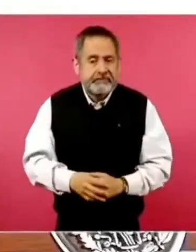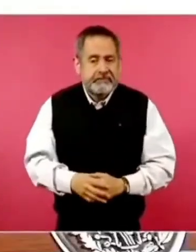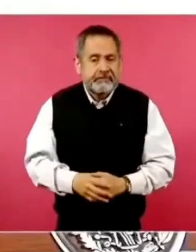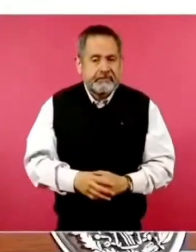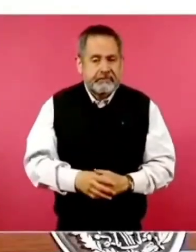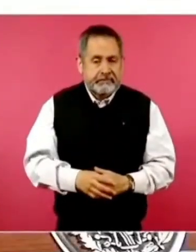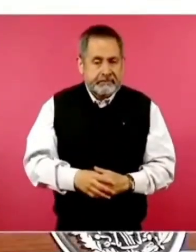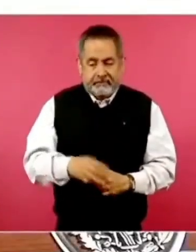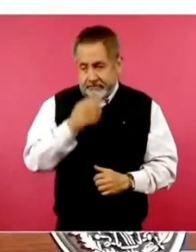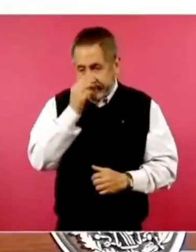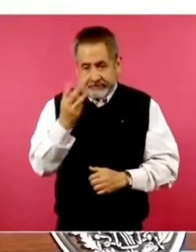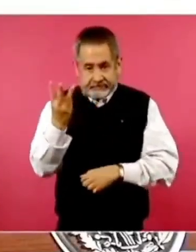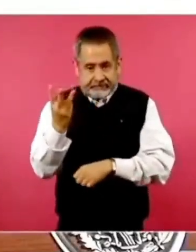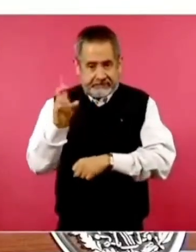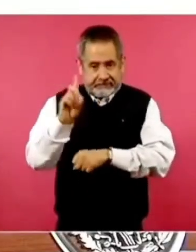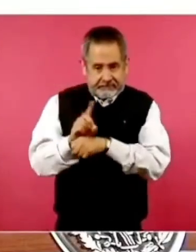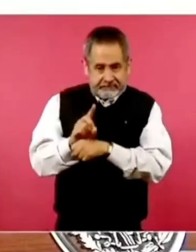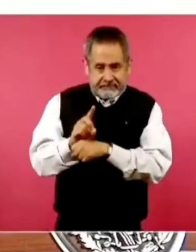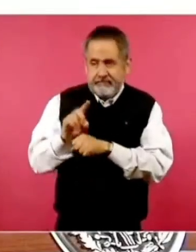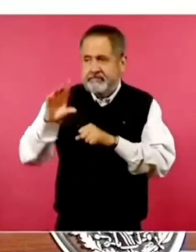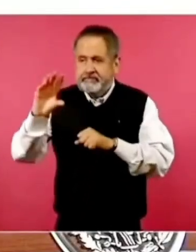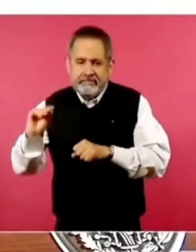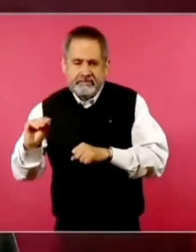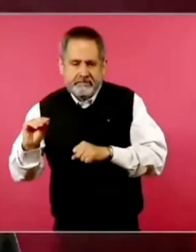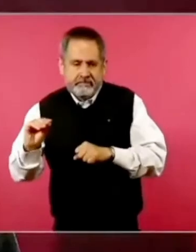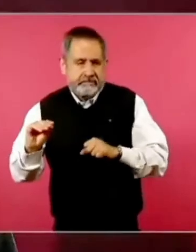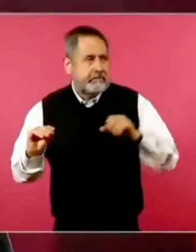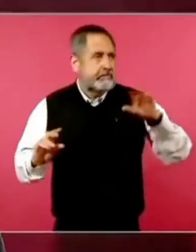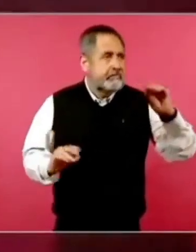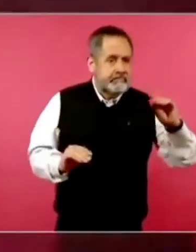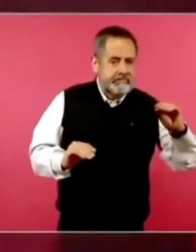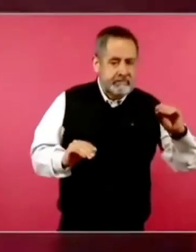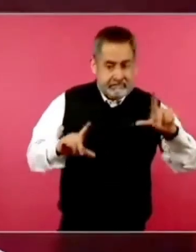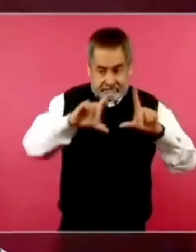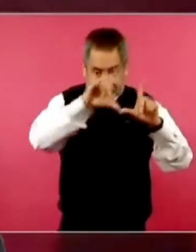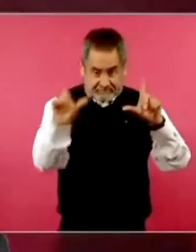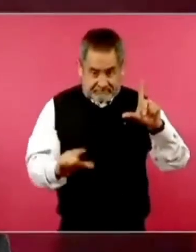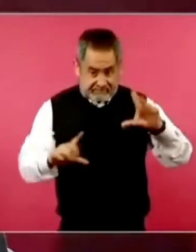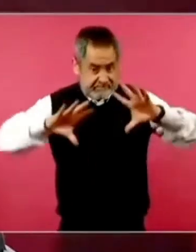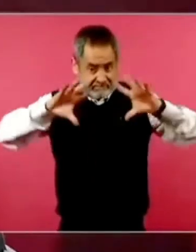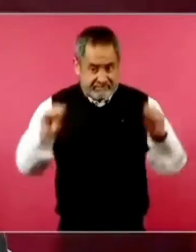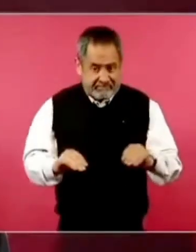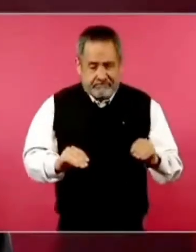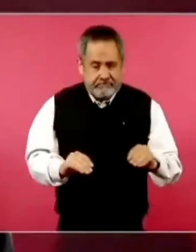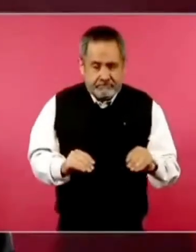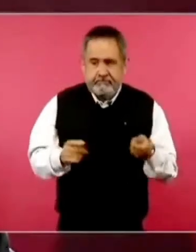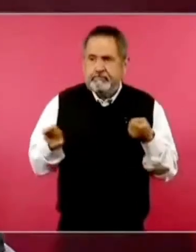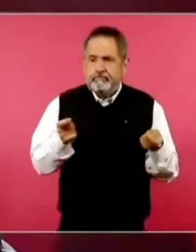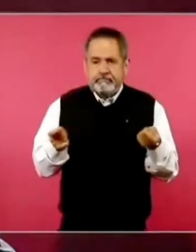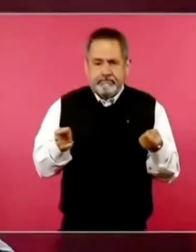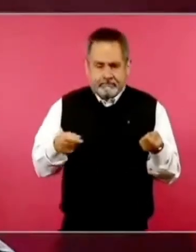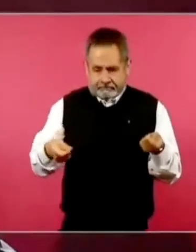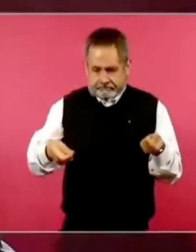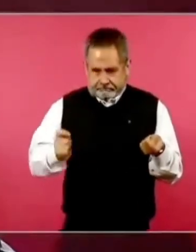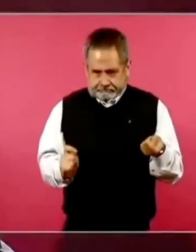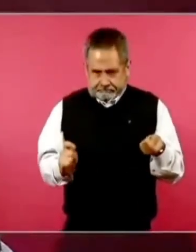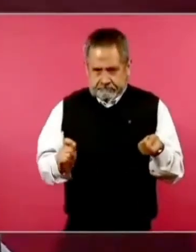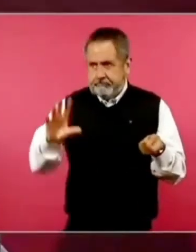solo 3 días, y no nacional, bien localizados, controlados